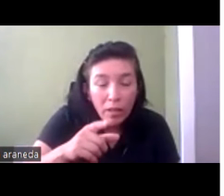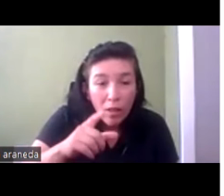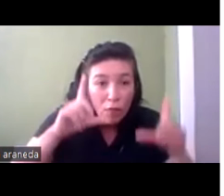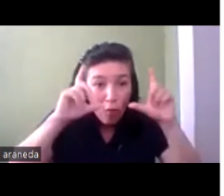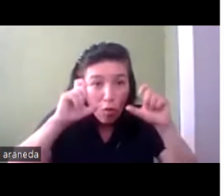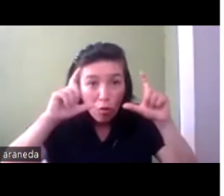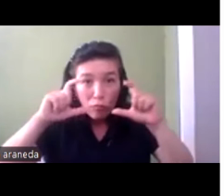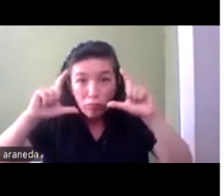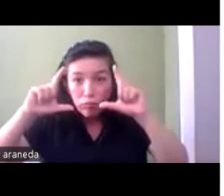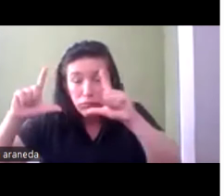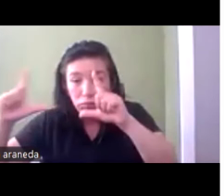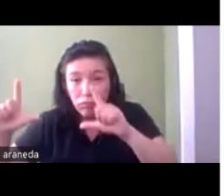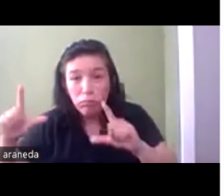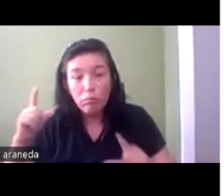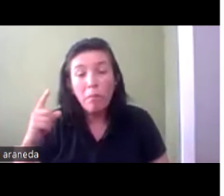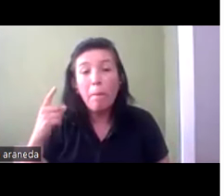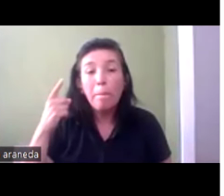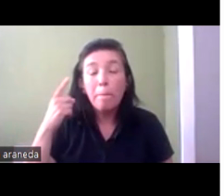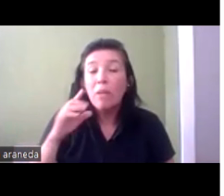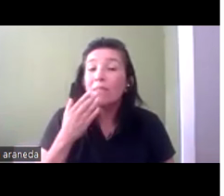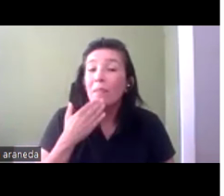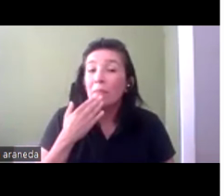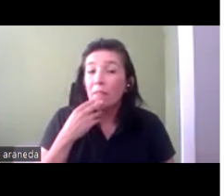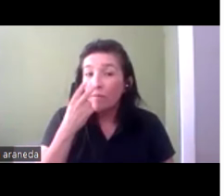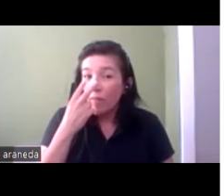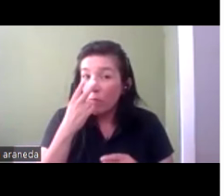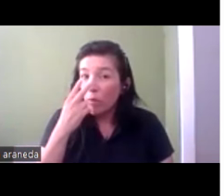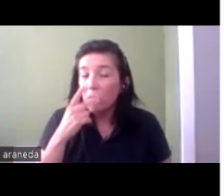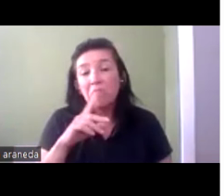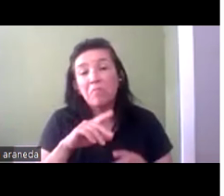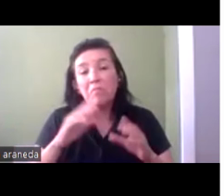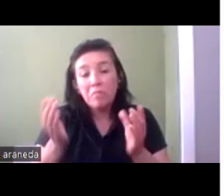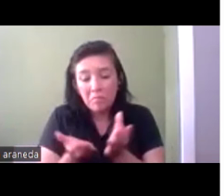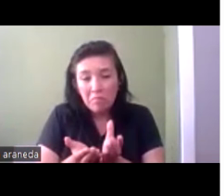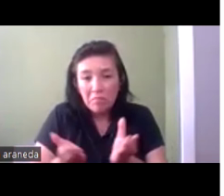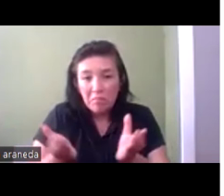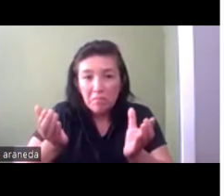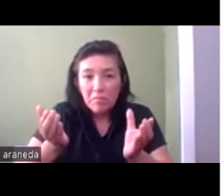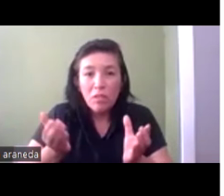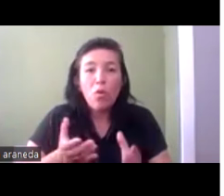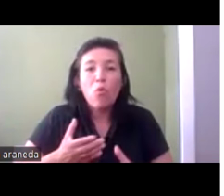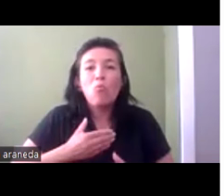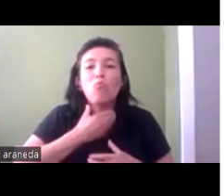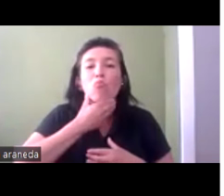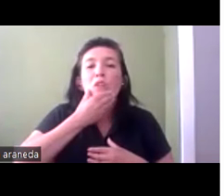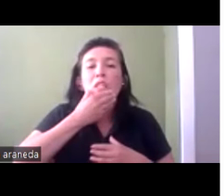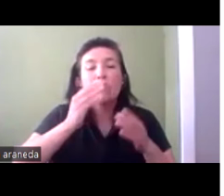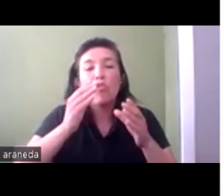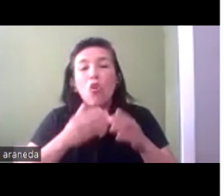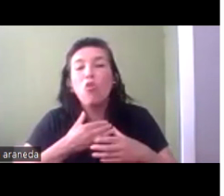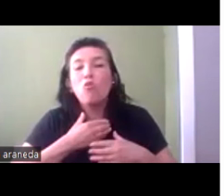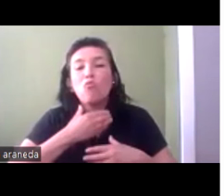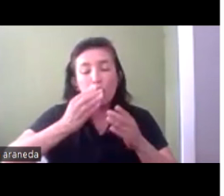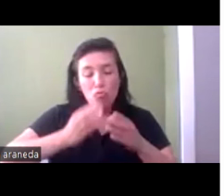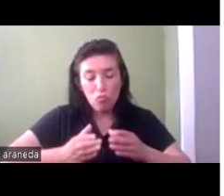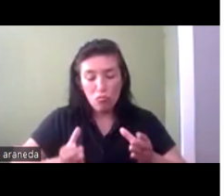¿ya? No obstante, también es posible reconocer vasijas restringidas con cuello, como van a ser los ariolos, que vamos a ver un poquito